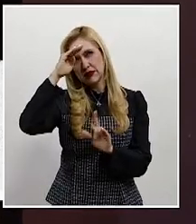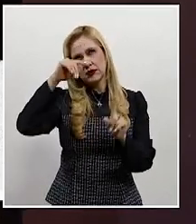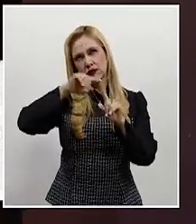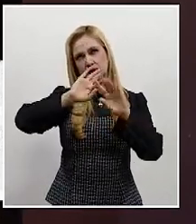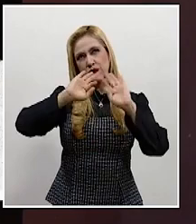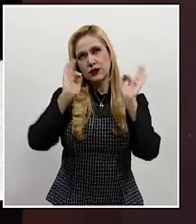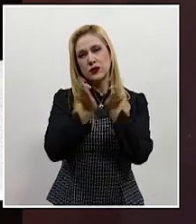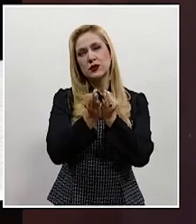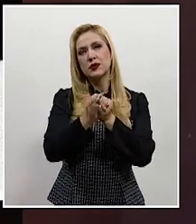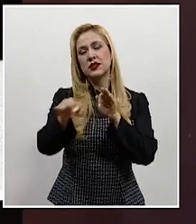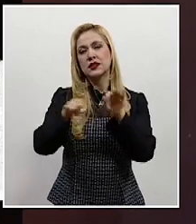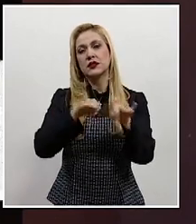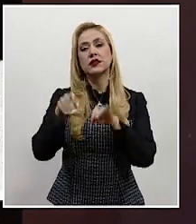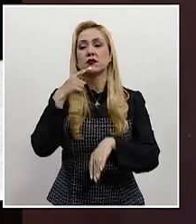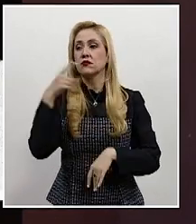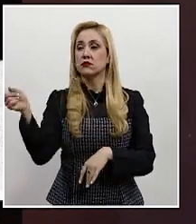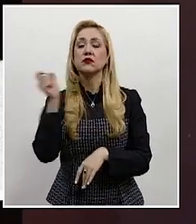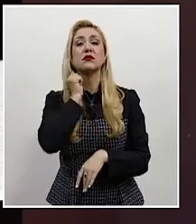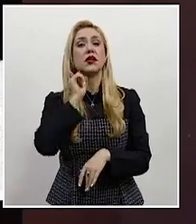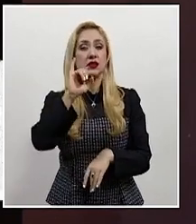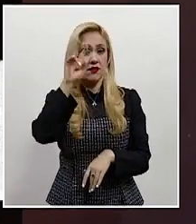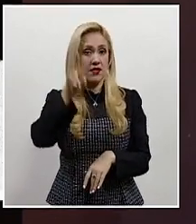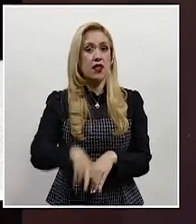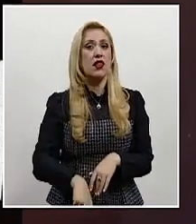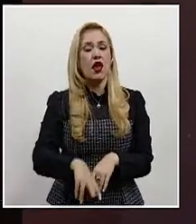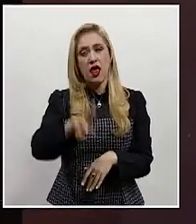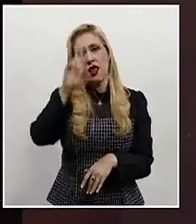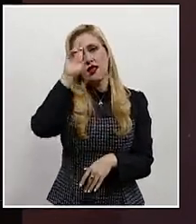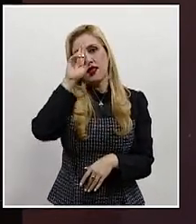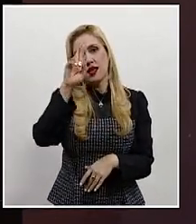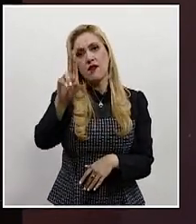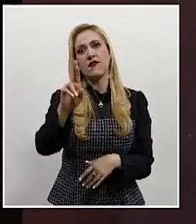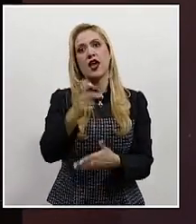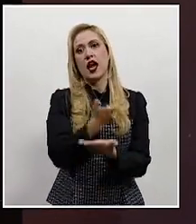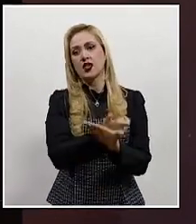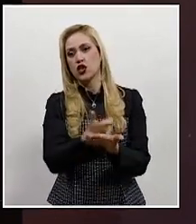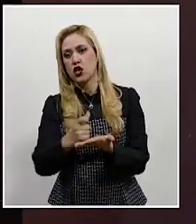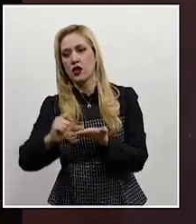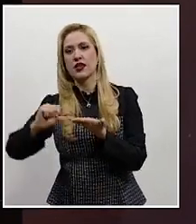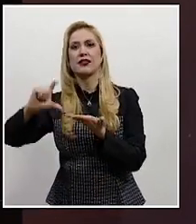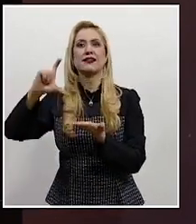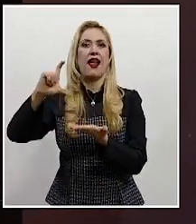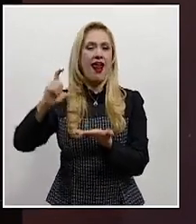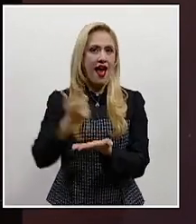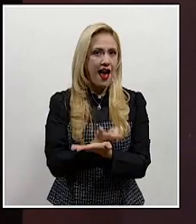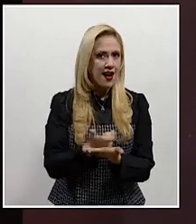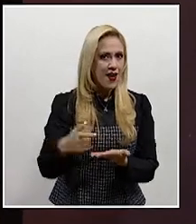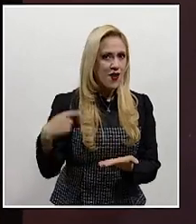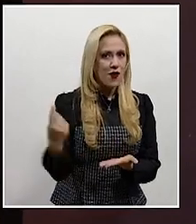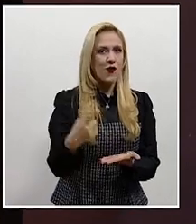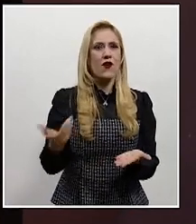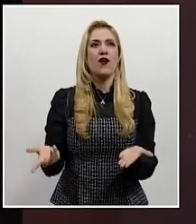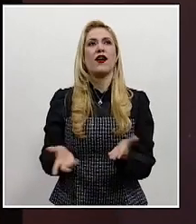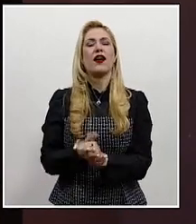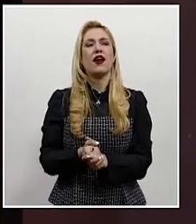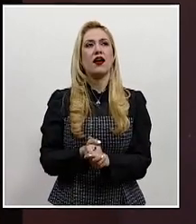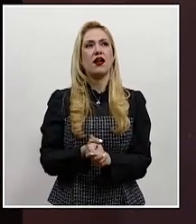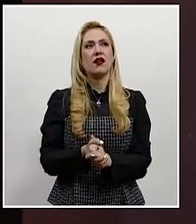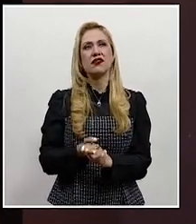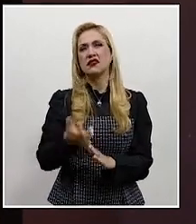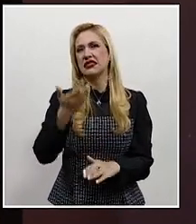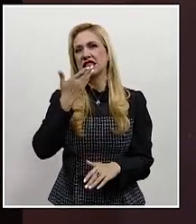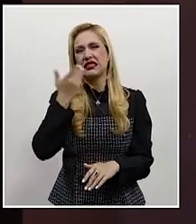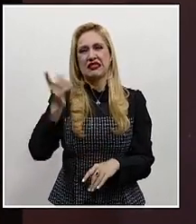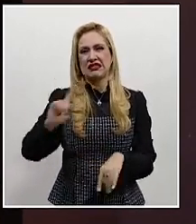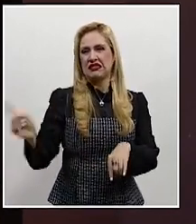la senadora, la recuperación y la dignificación del salario, la eliminación de figuras corrosivas